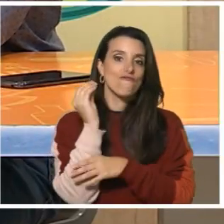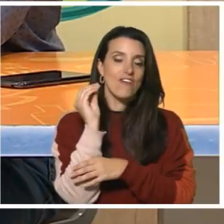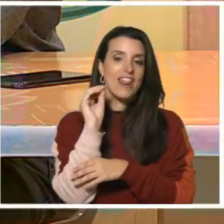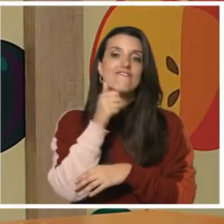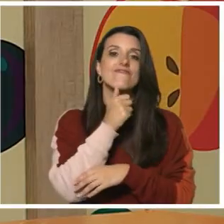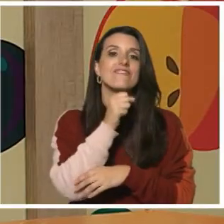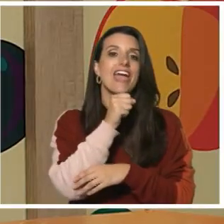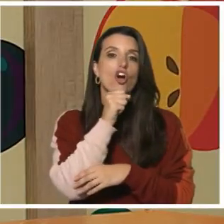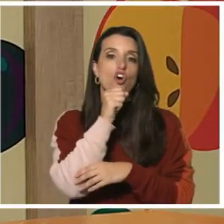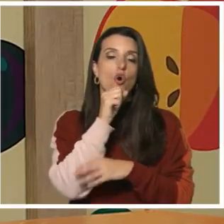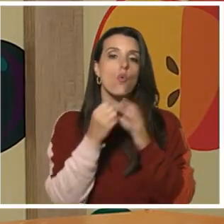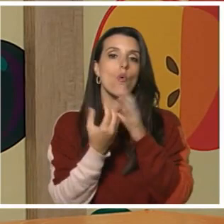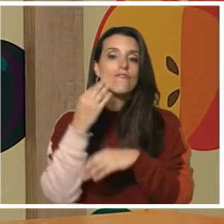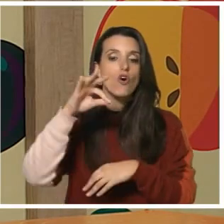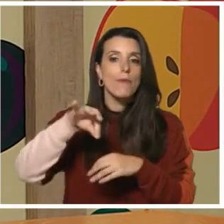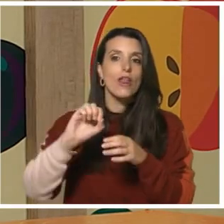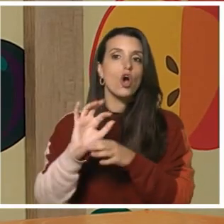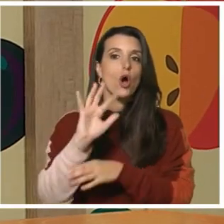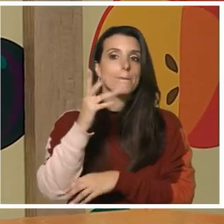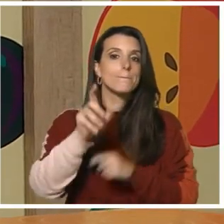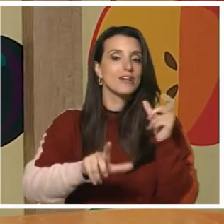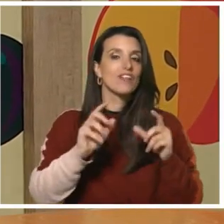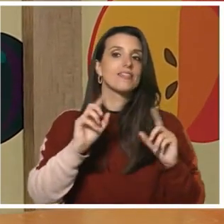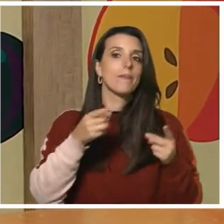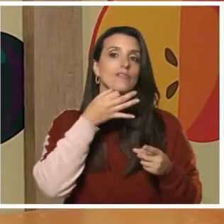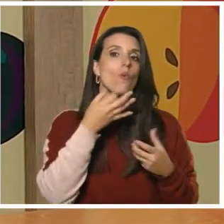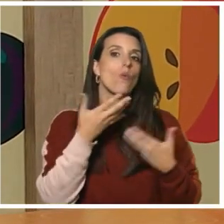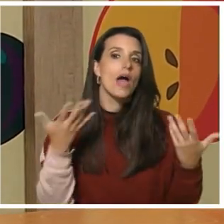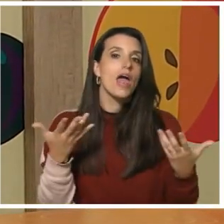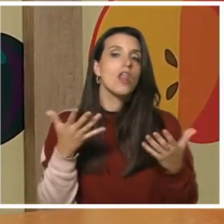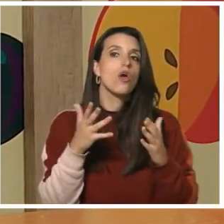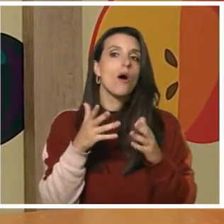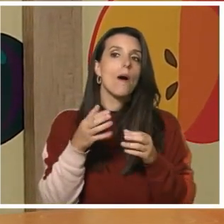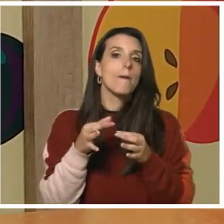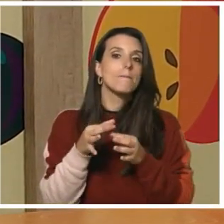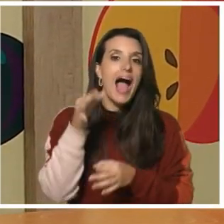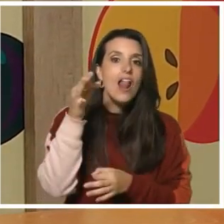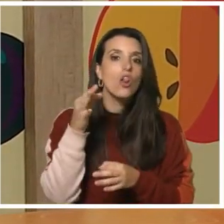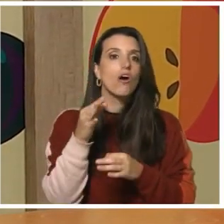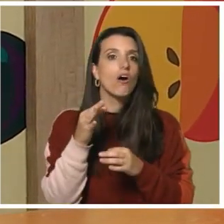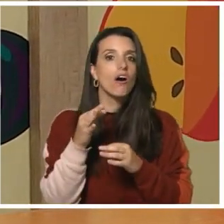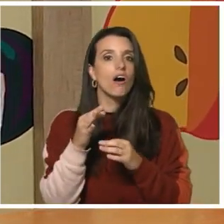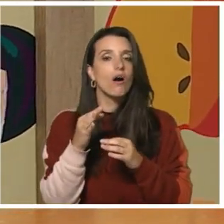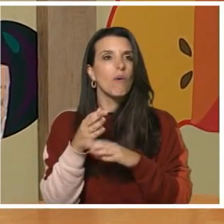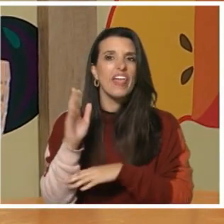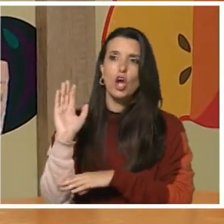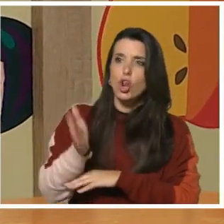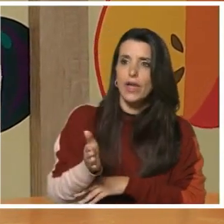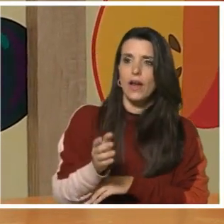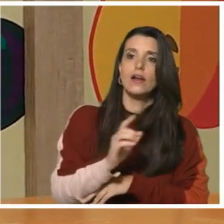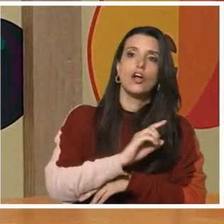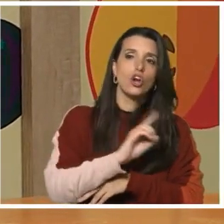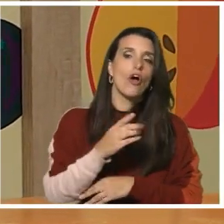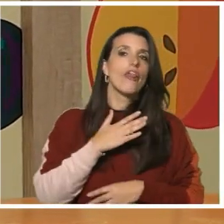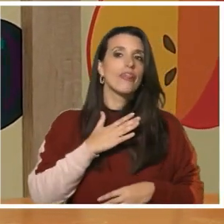se reforesta con un árbol joven. Claro. Así que para aquellas personas también que dicen, bueno, el palo santo puede llegar a estar siendo depredado. Claro, no.